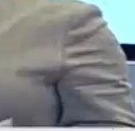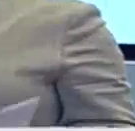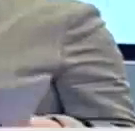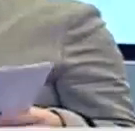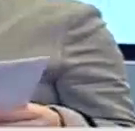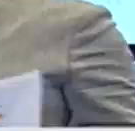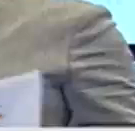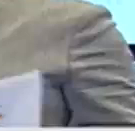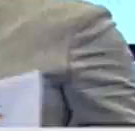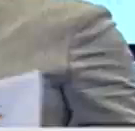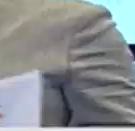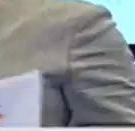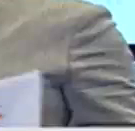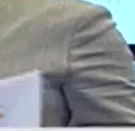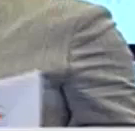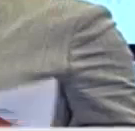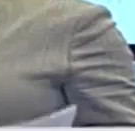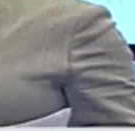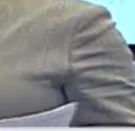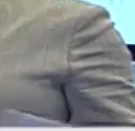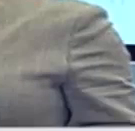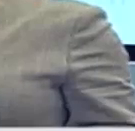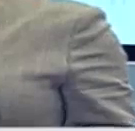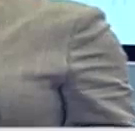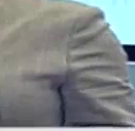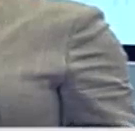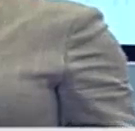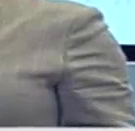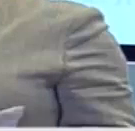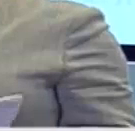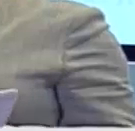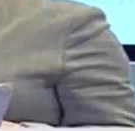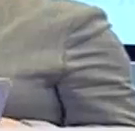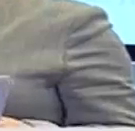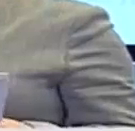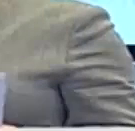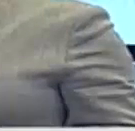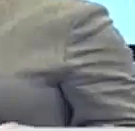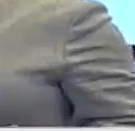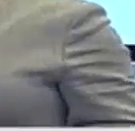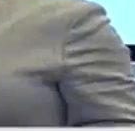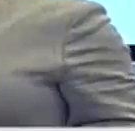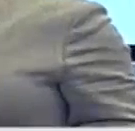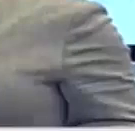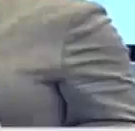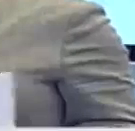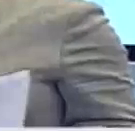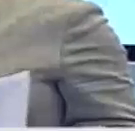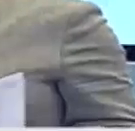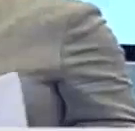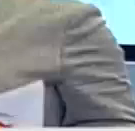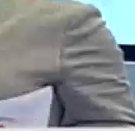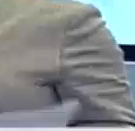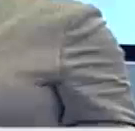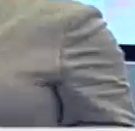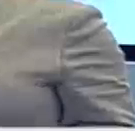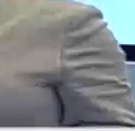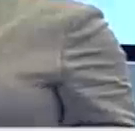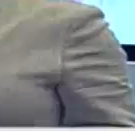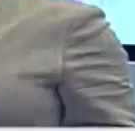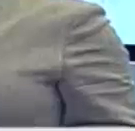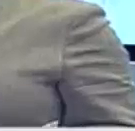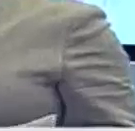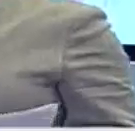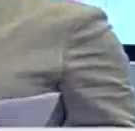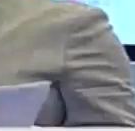tienen el objetivo principal de que legisladores, especialistas e involucrados en la materia aborden la problemática social desde un